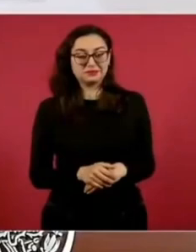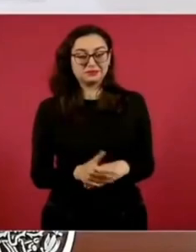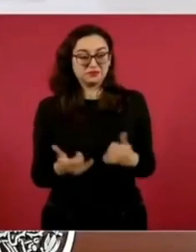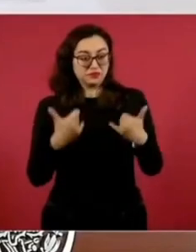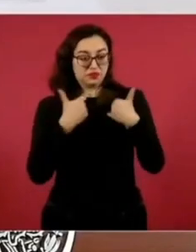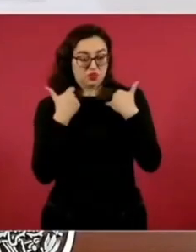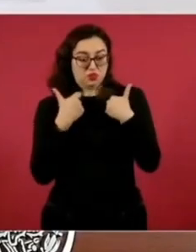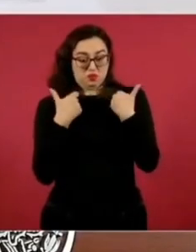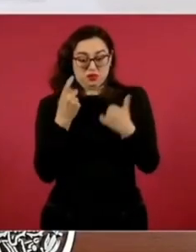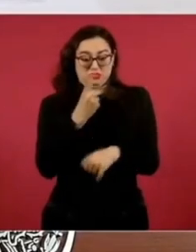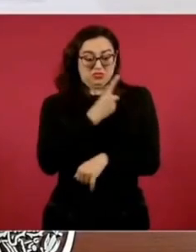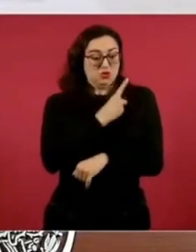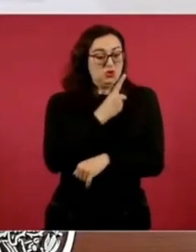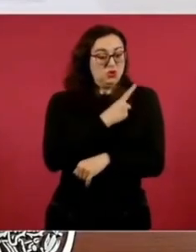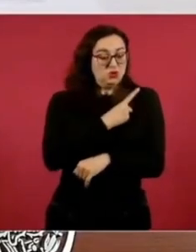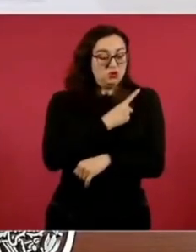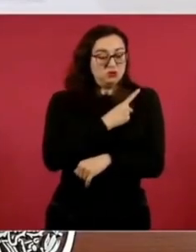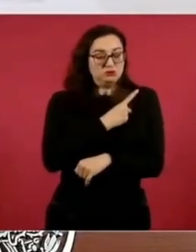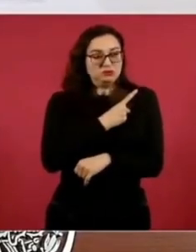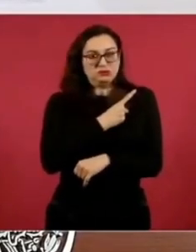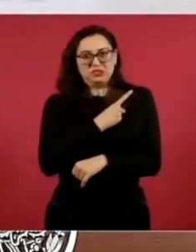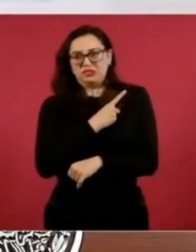soledad esa